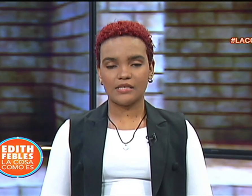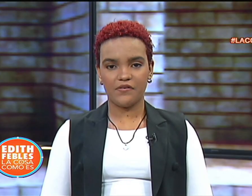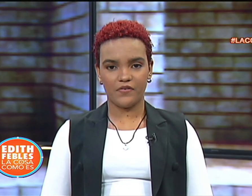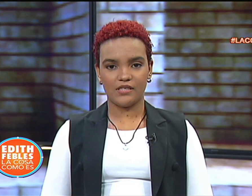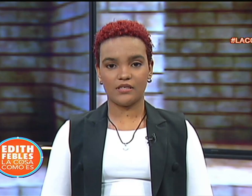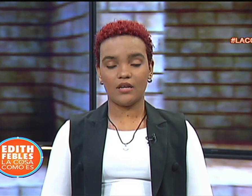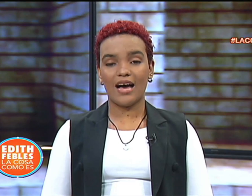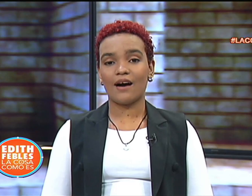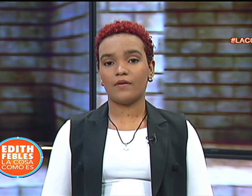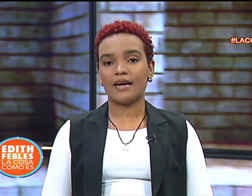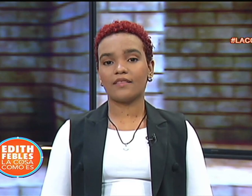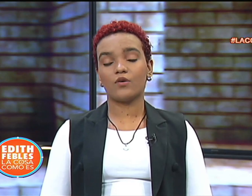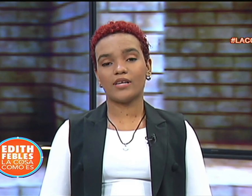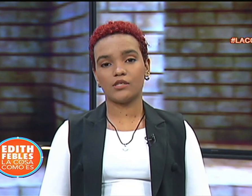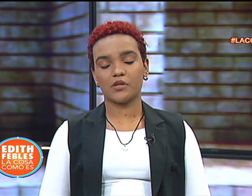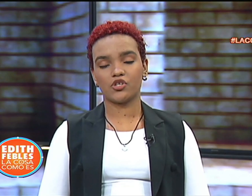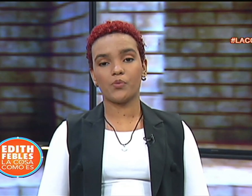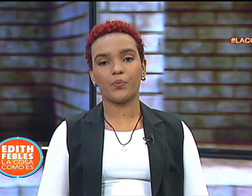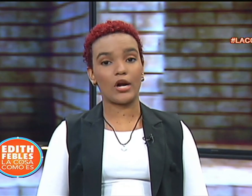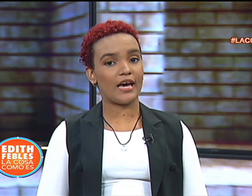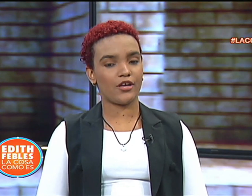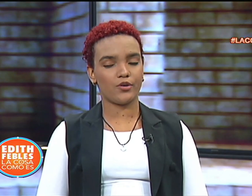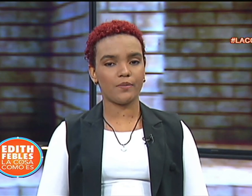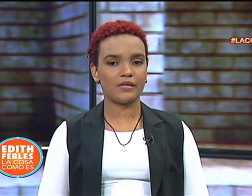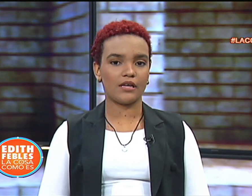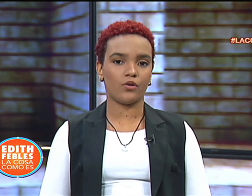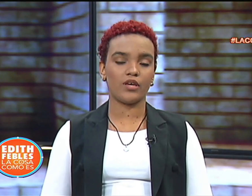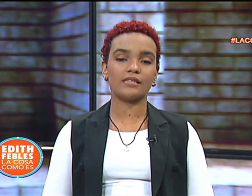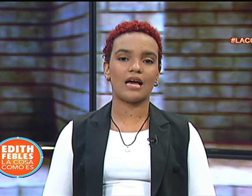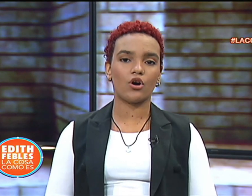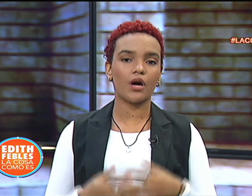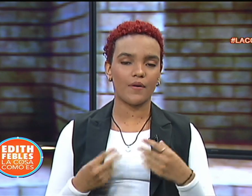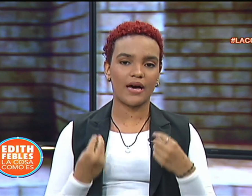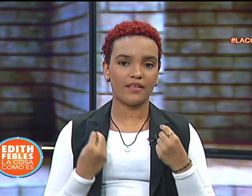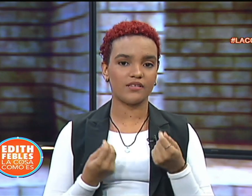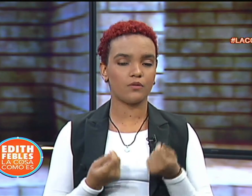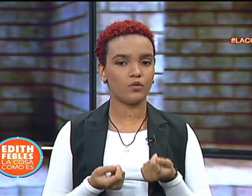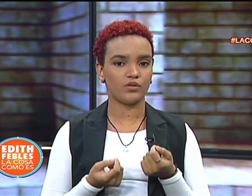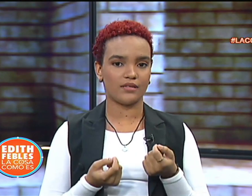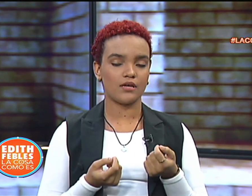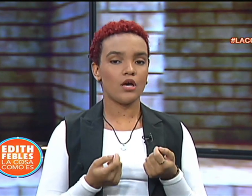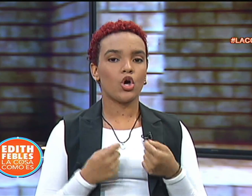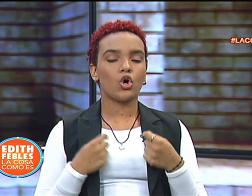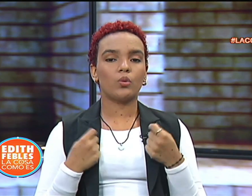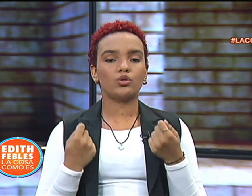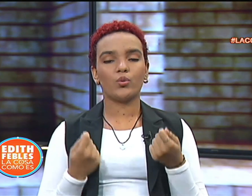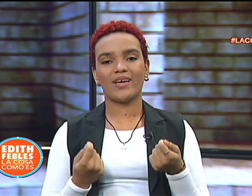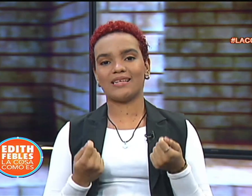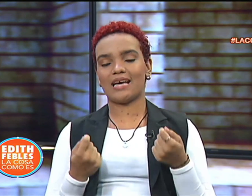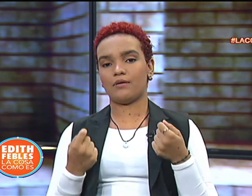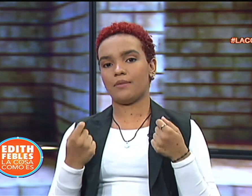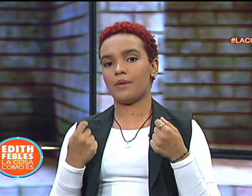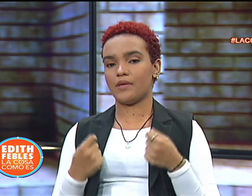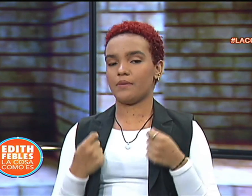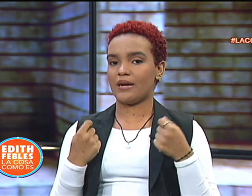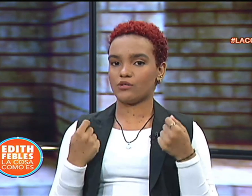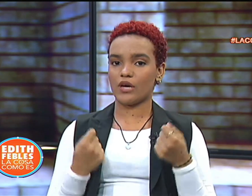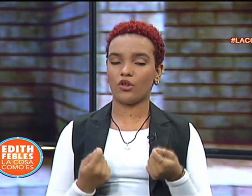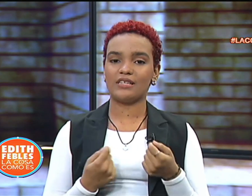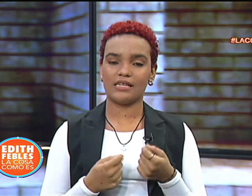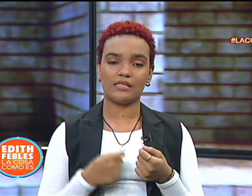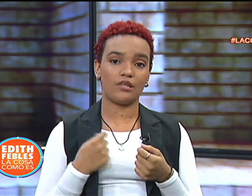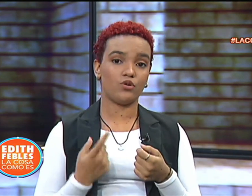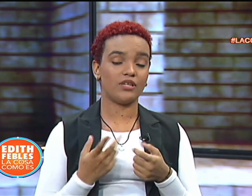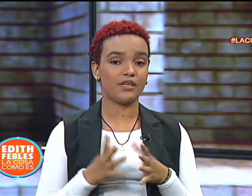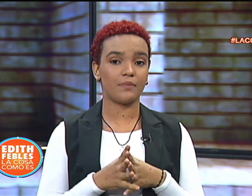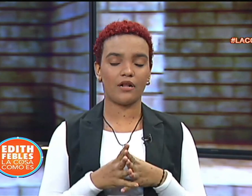es difícil hablar de una situación por la que yo he pasado y es algo que van a decir muchas como tú vienes a hablarme a mí de embarazo en